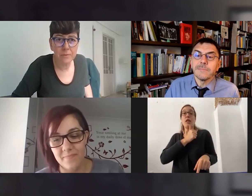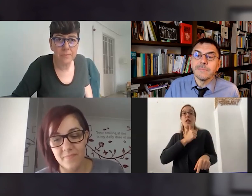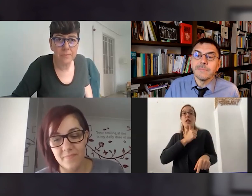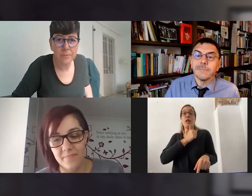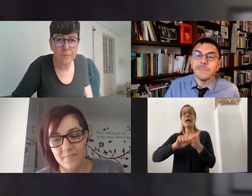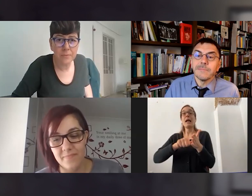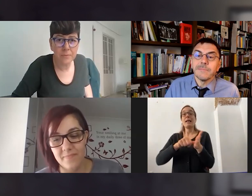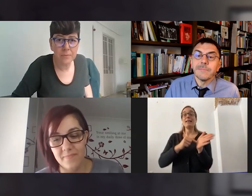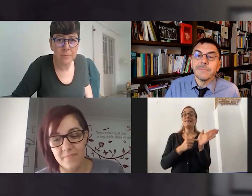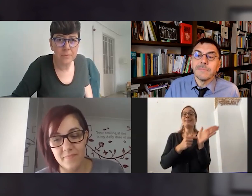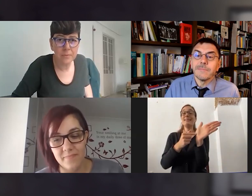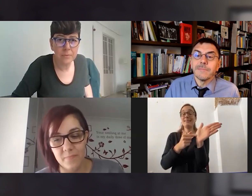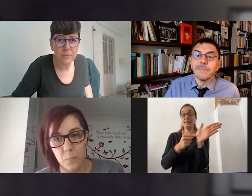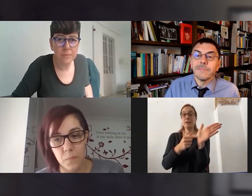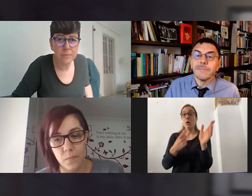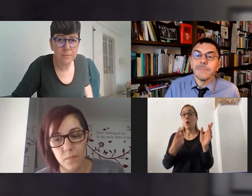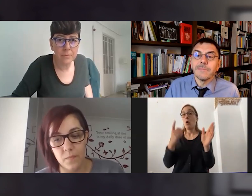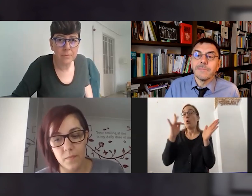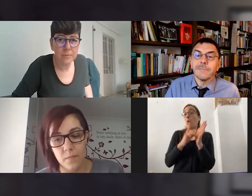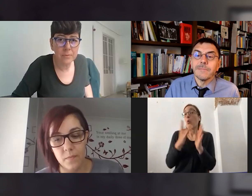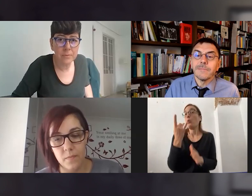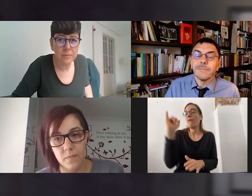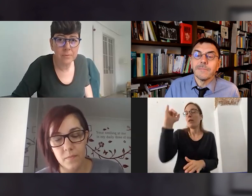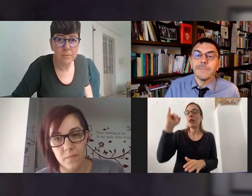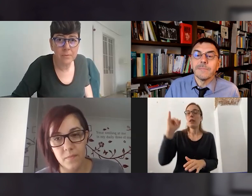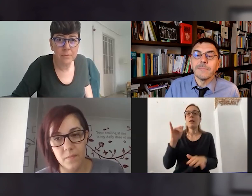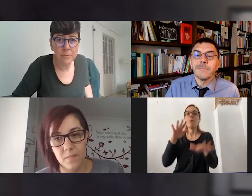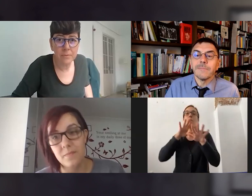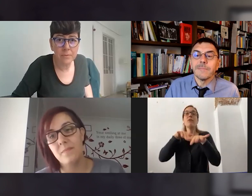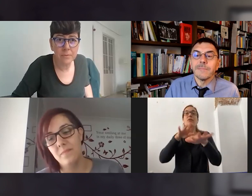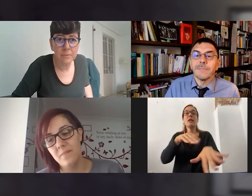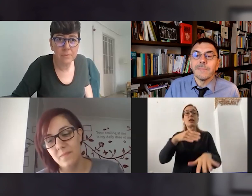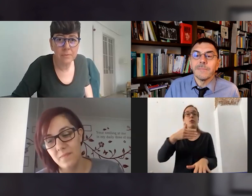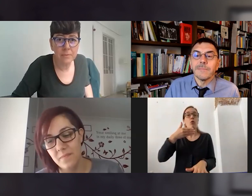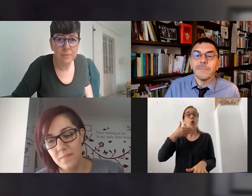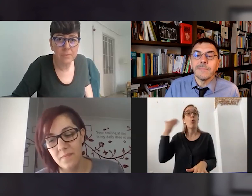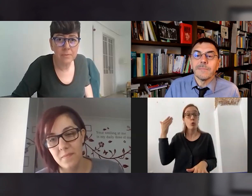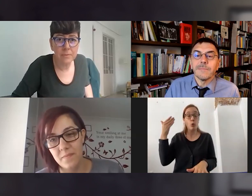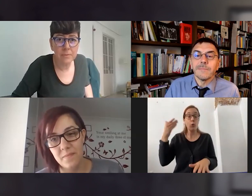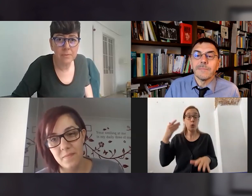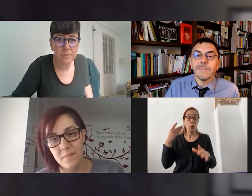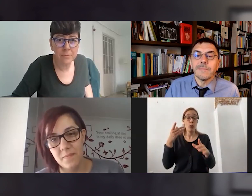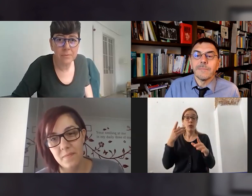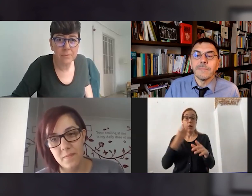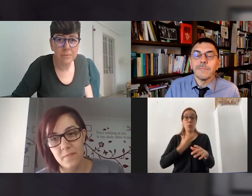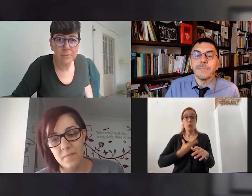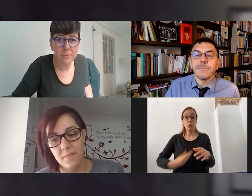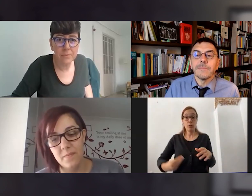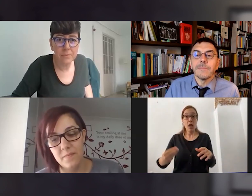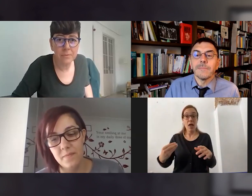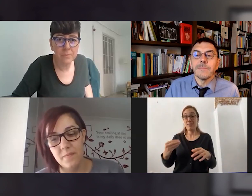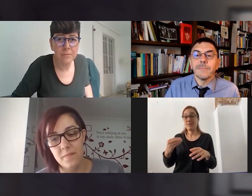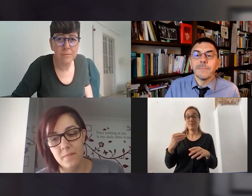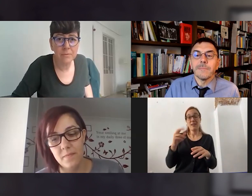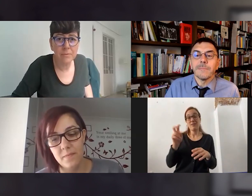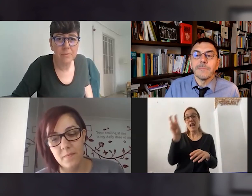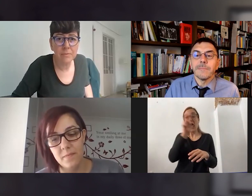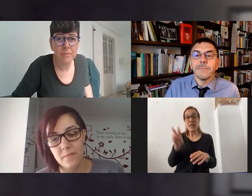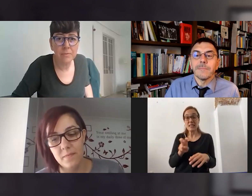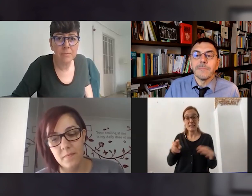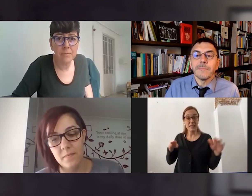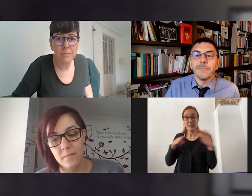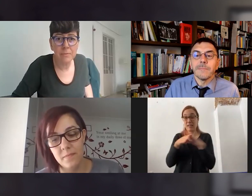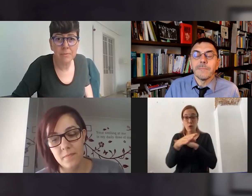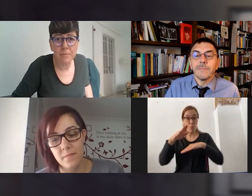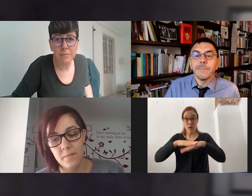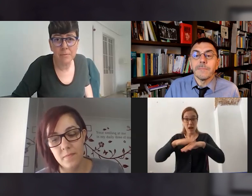cuadraban. Se me ocurrió en una manifestación del orgullo en Murcia en el año 17, donde los nazis entraron a reventarla y